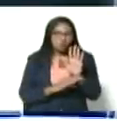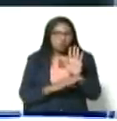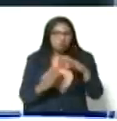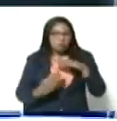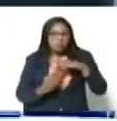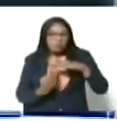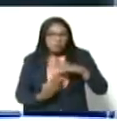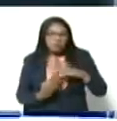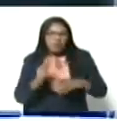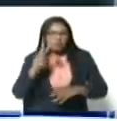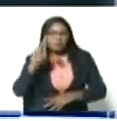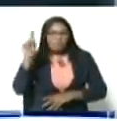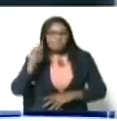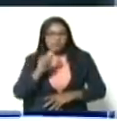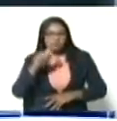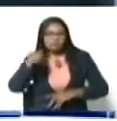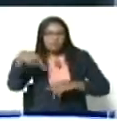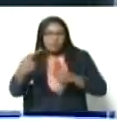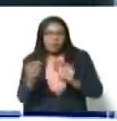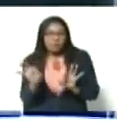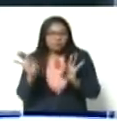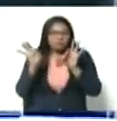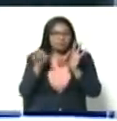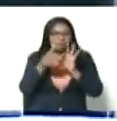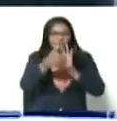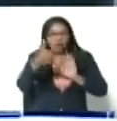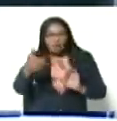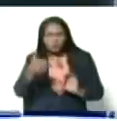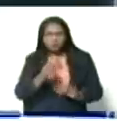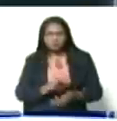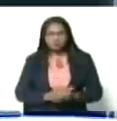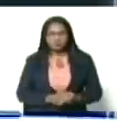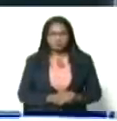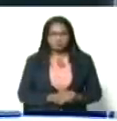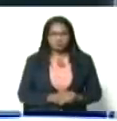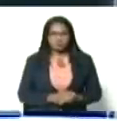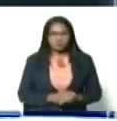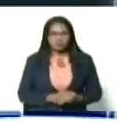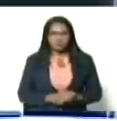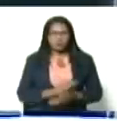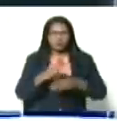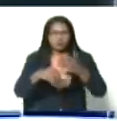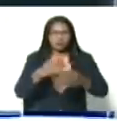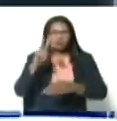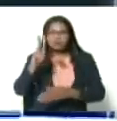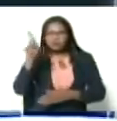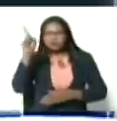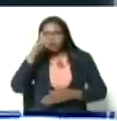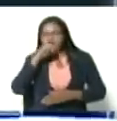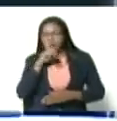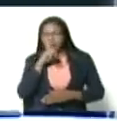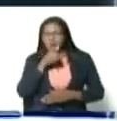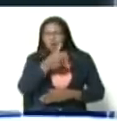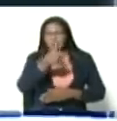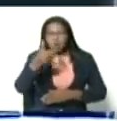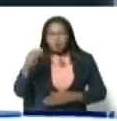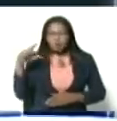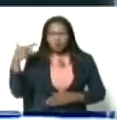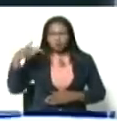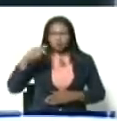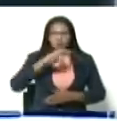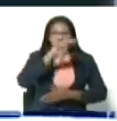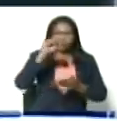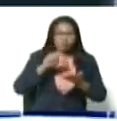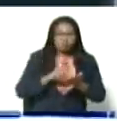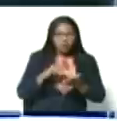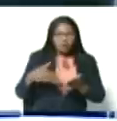durar 2 meses, y a partir de allí vienen las especializaciones. Se está dando un periodo de 2 años al pueblo, todos los transportistas a nivel nacional,